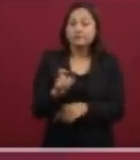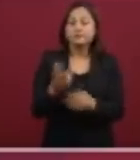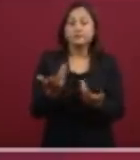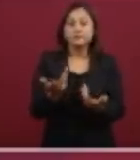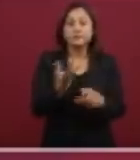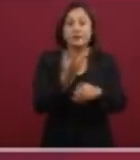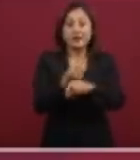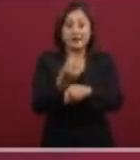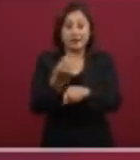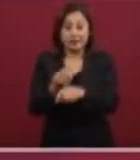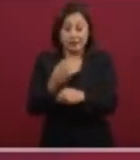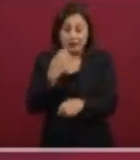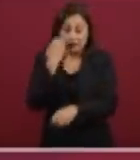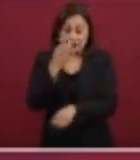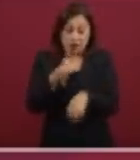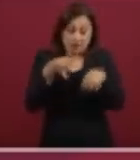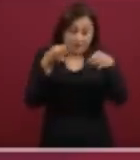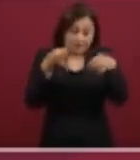las escuelas.